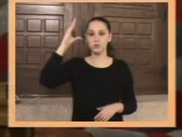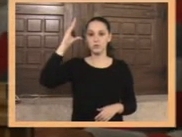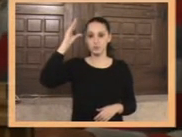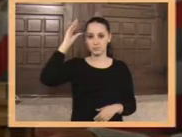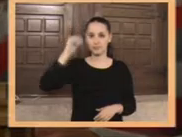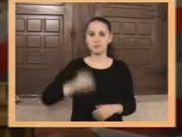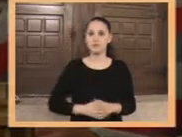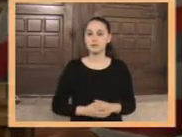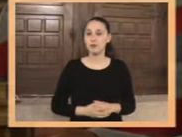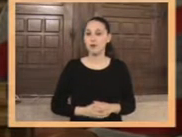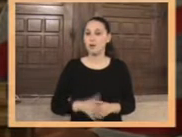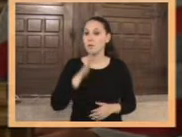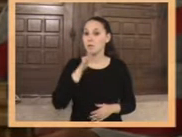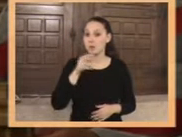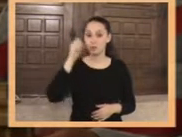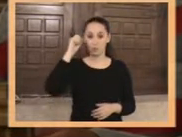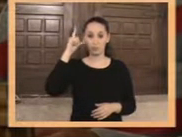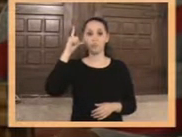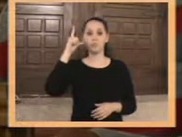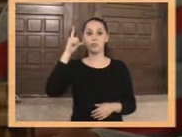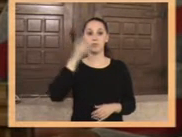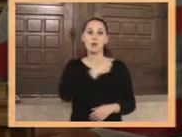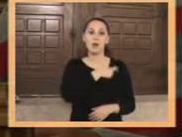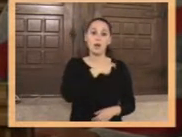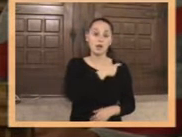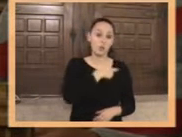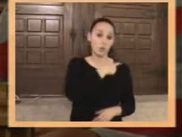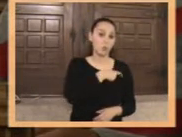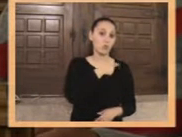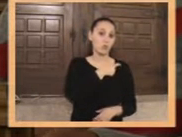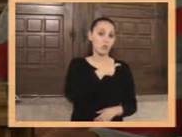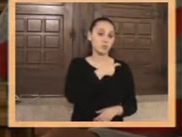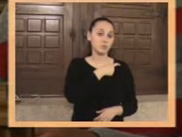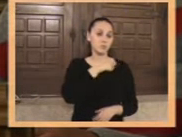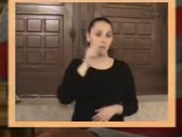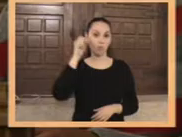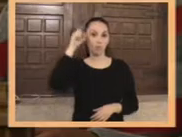palabra, ingratamente su comentario en la pasada comisión, donde manifestó que lo que íbamos a hacer